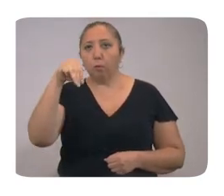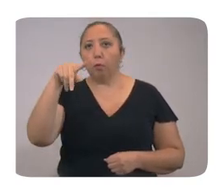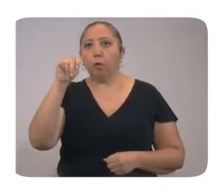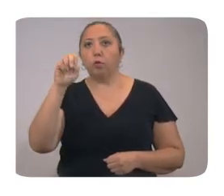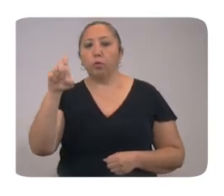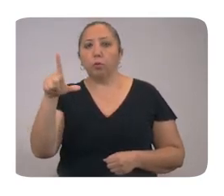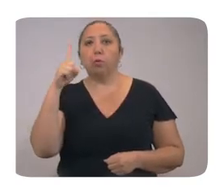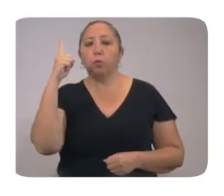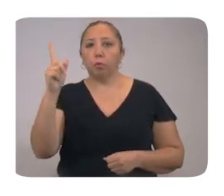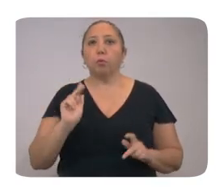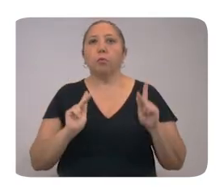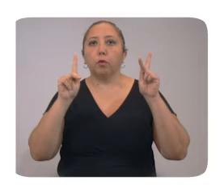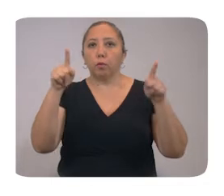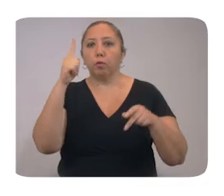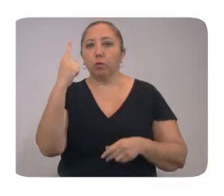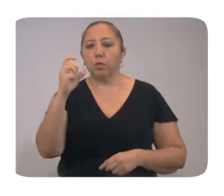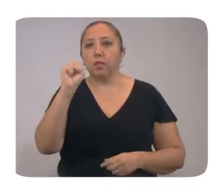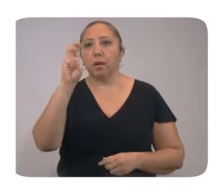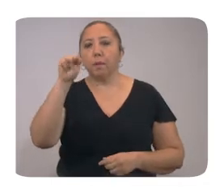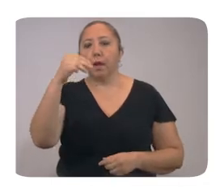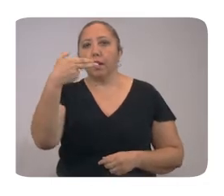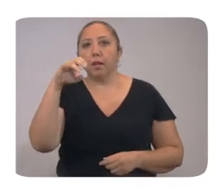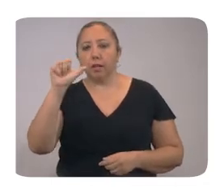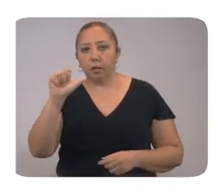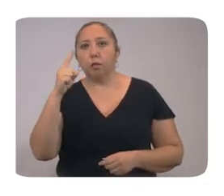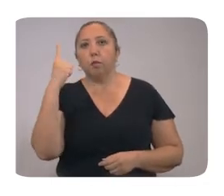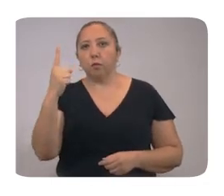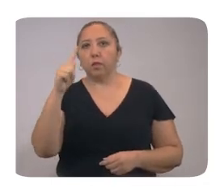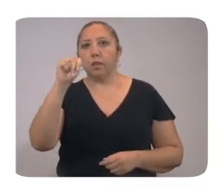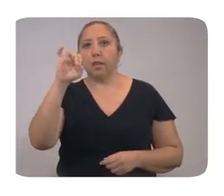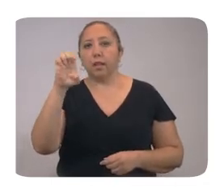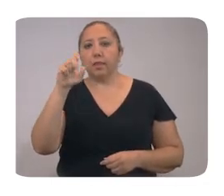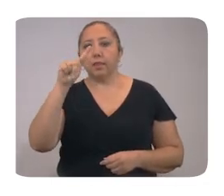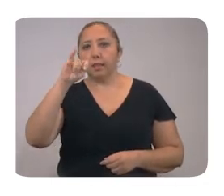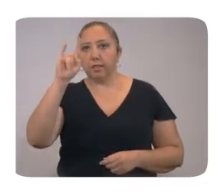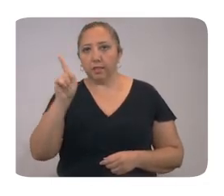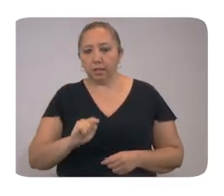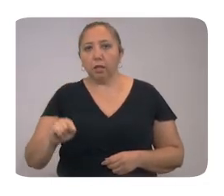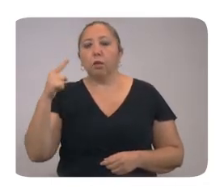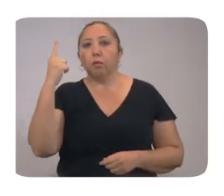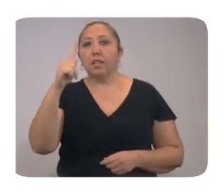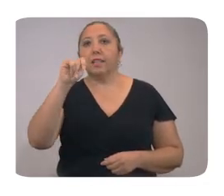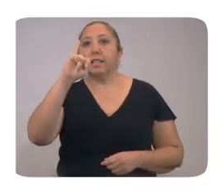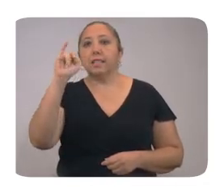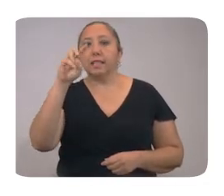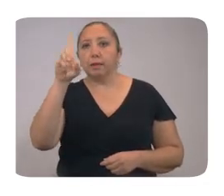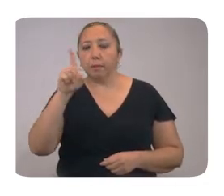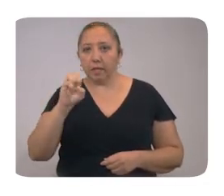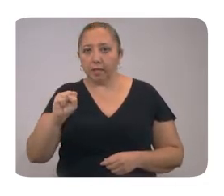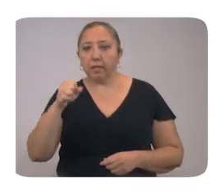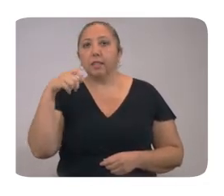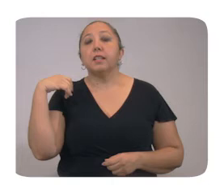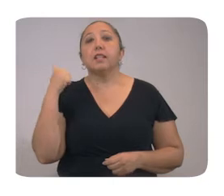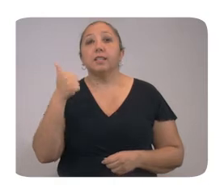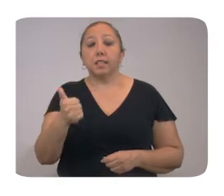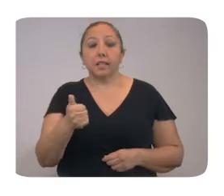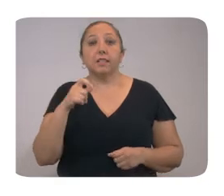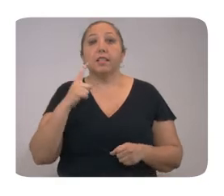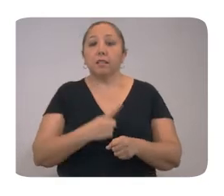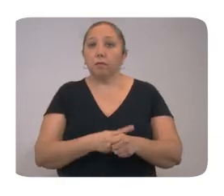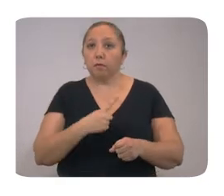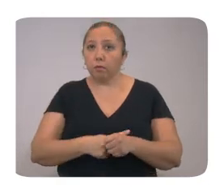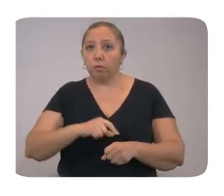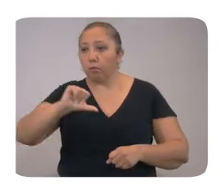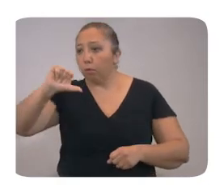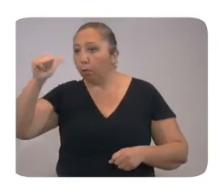Progreso, 1 en Samajil, 1 en Tetís, 1 en Tizimín y 1 en Yaxcabá. 6 de los casos confirmados